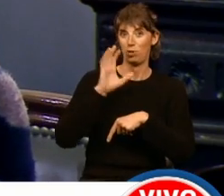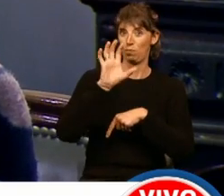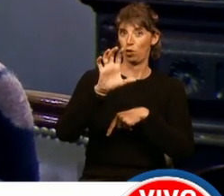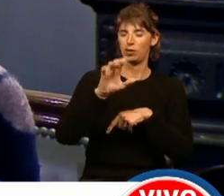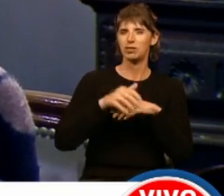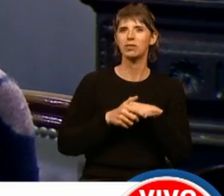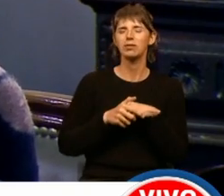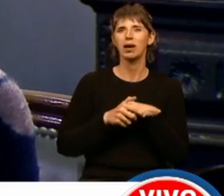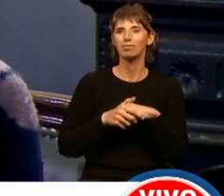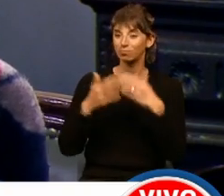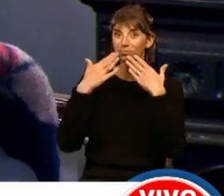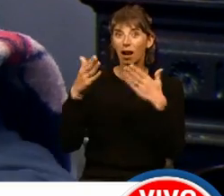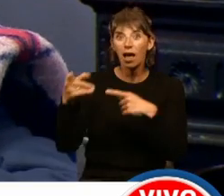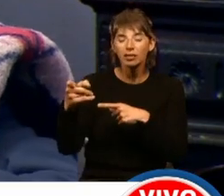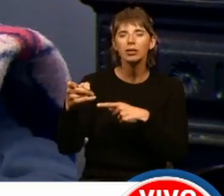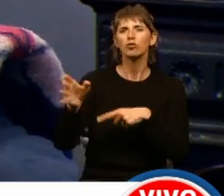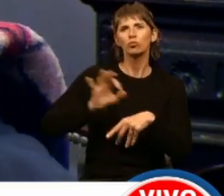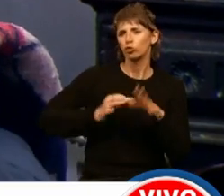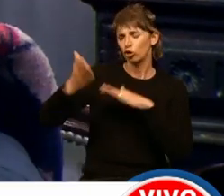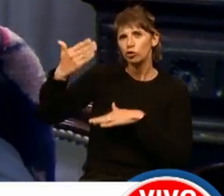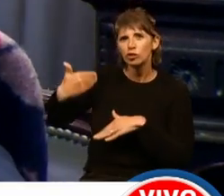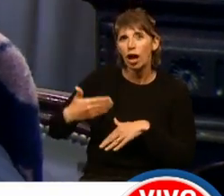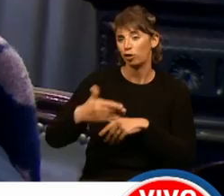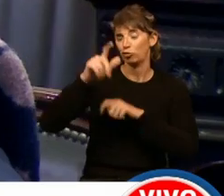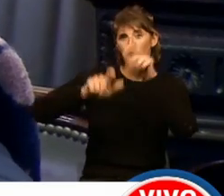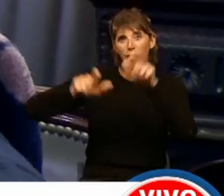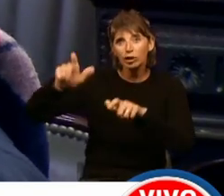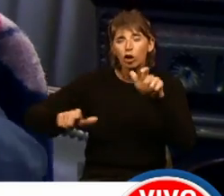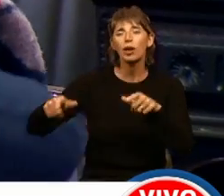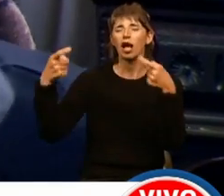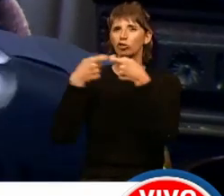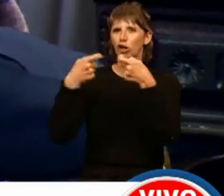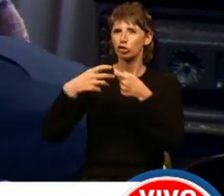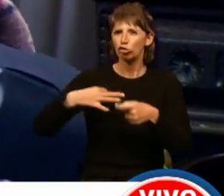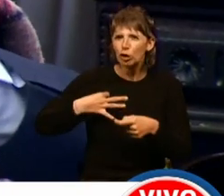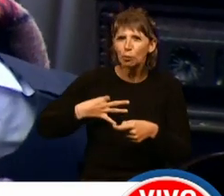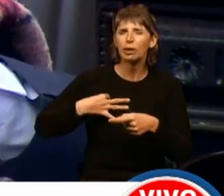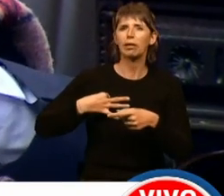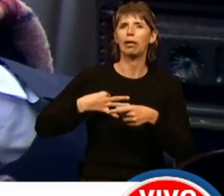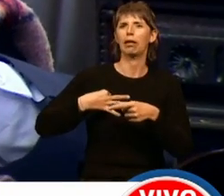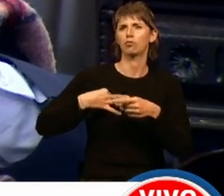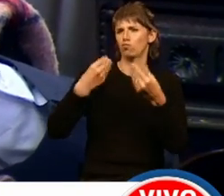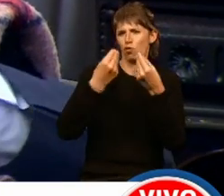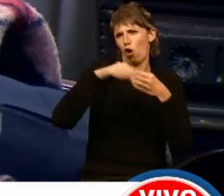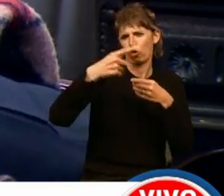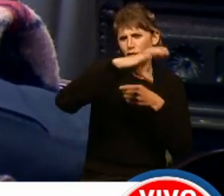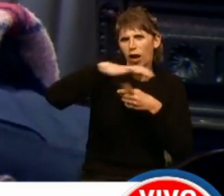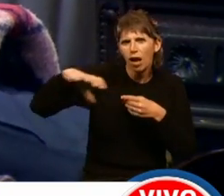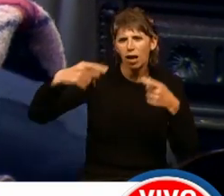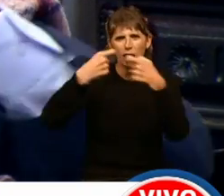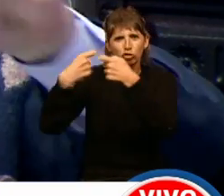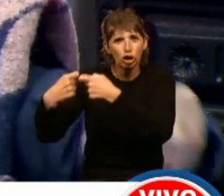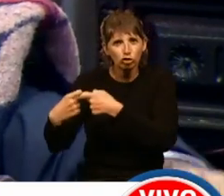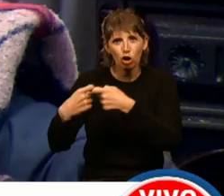que durante muchos años desde la sociedad civil de una asociación de consumidores y de muchas organizaciones civiles pudiéramos